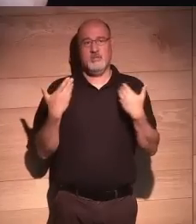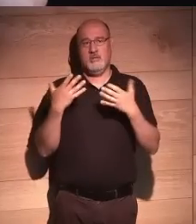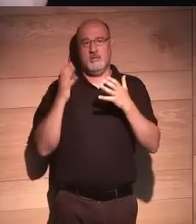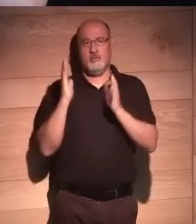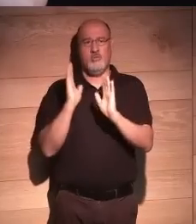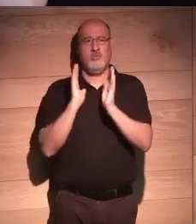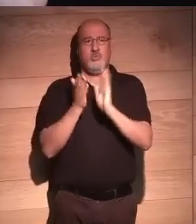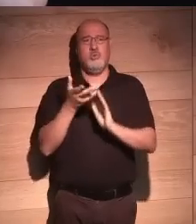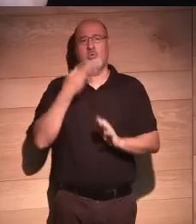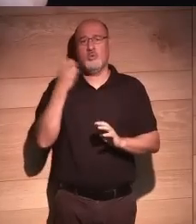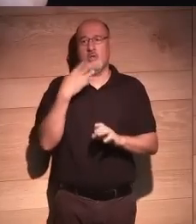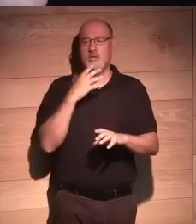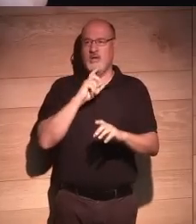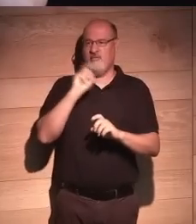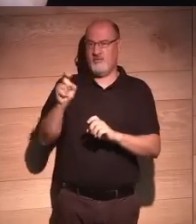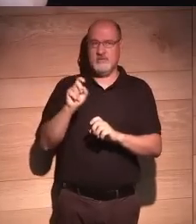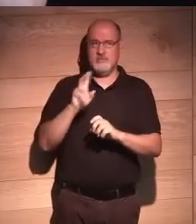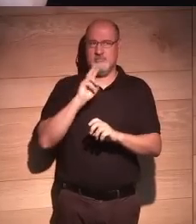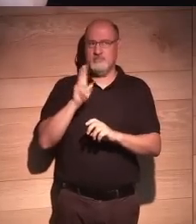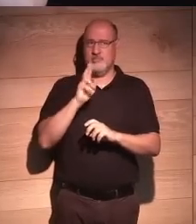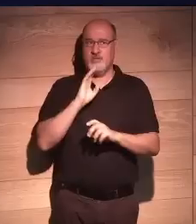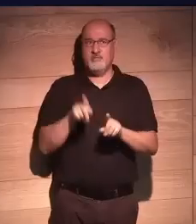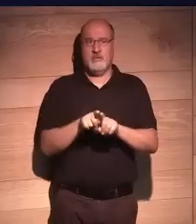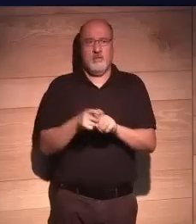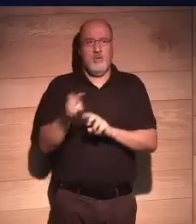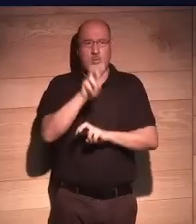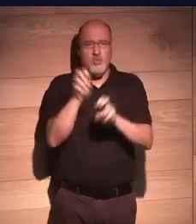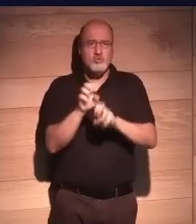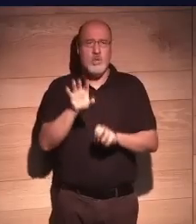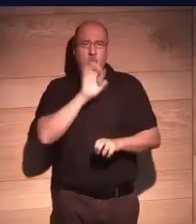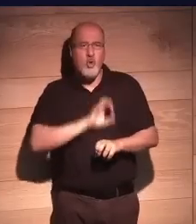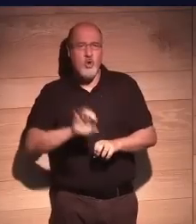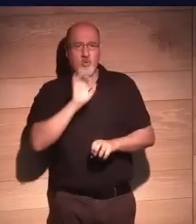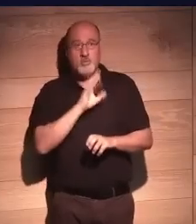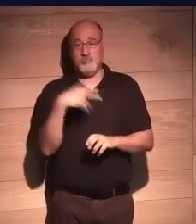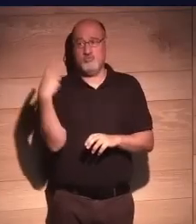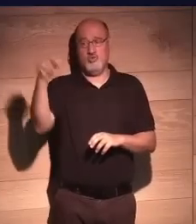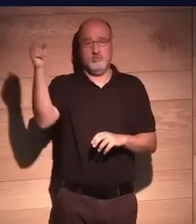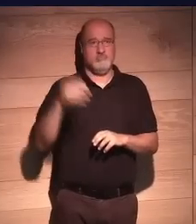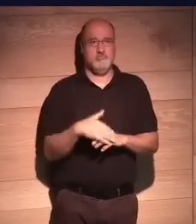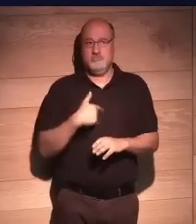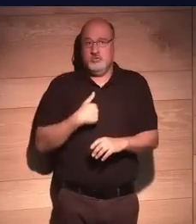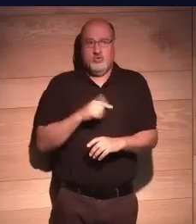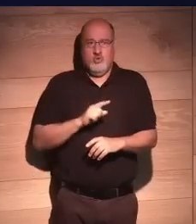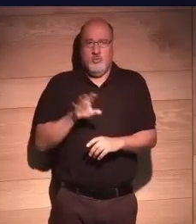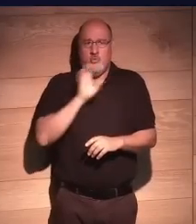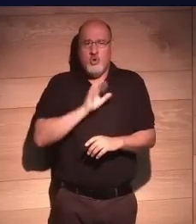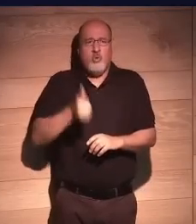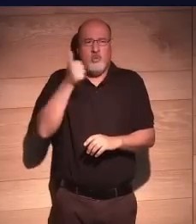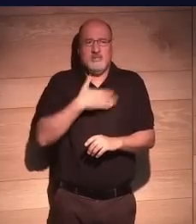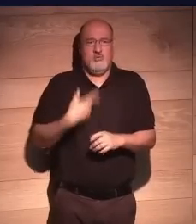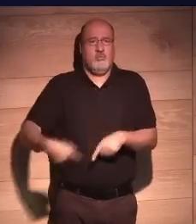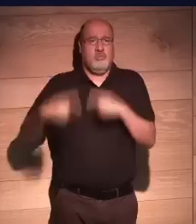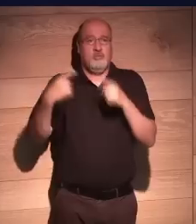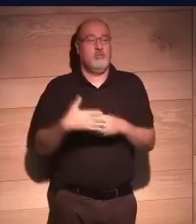Me dijeron en Antena 3, bueno, te vamos a subir el nivel un poco del morbo y tal. Y pues no, yo no.